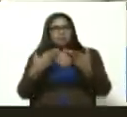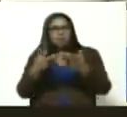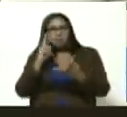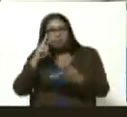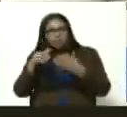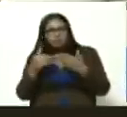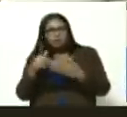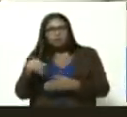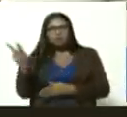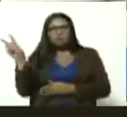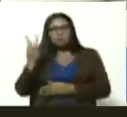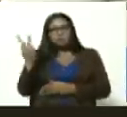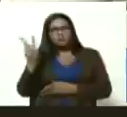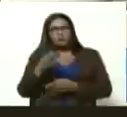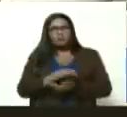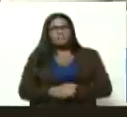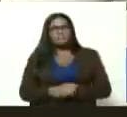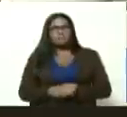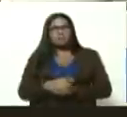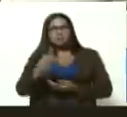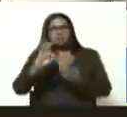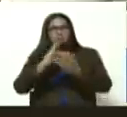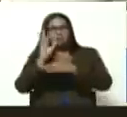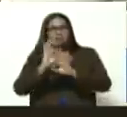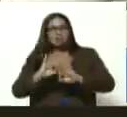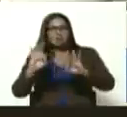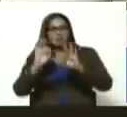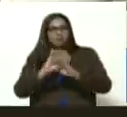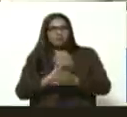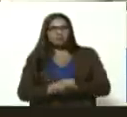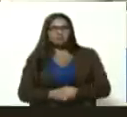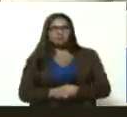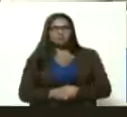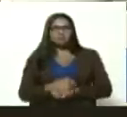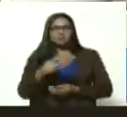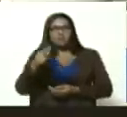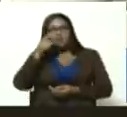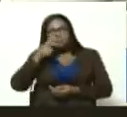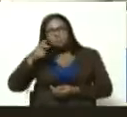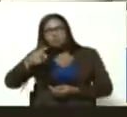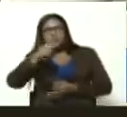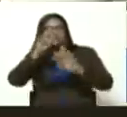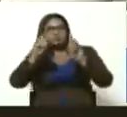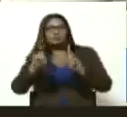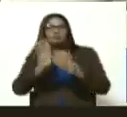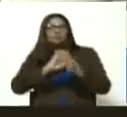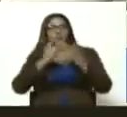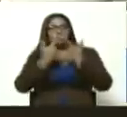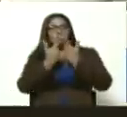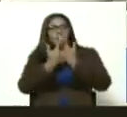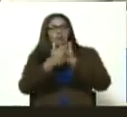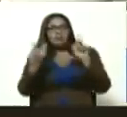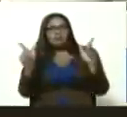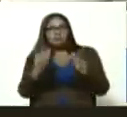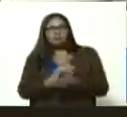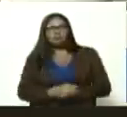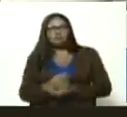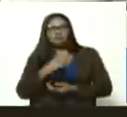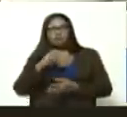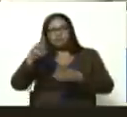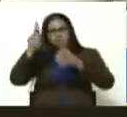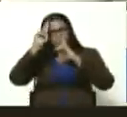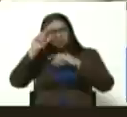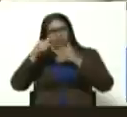que aquí en venezuela eso no funciona que aquí un pueblo que decidió ser libre y un gobierno que se respeta